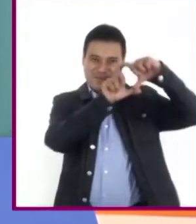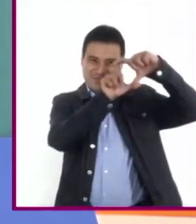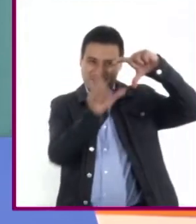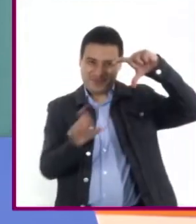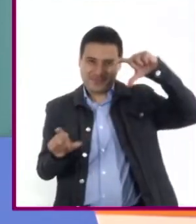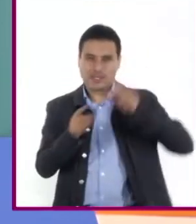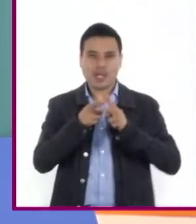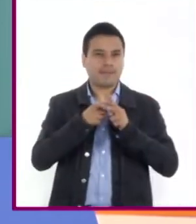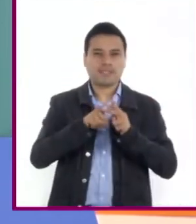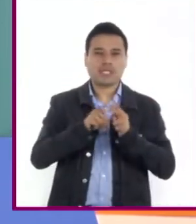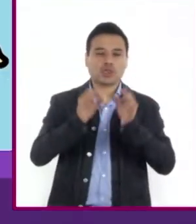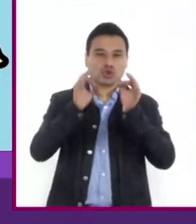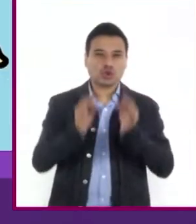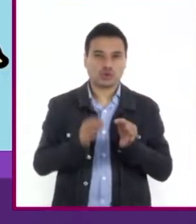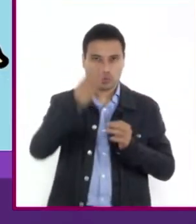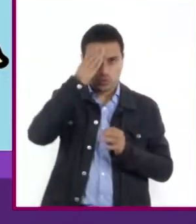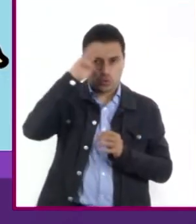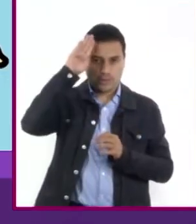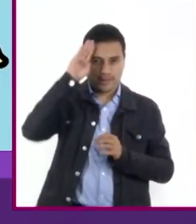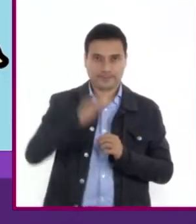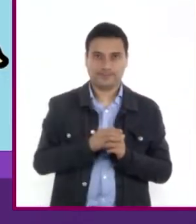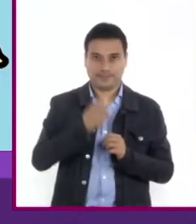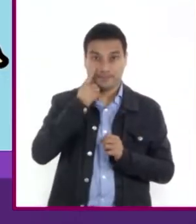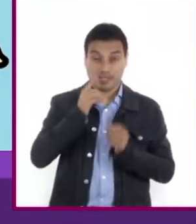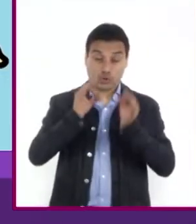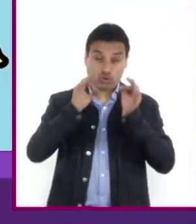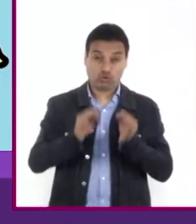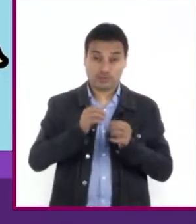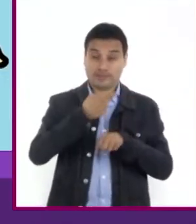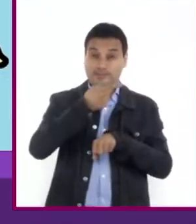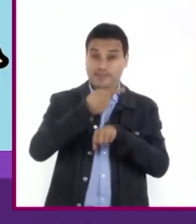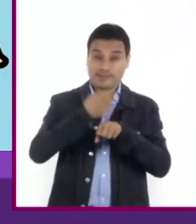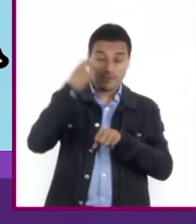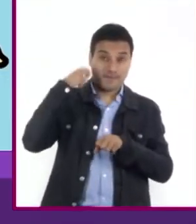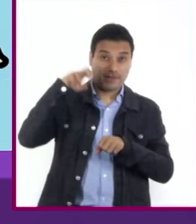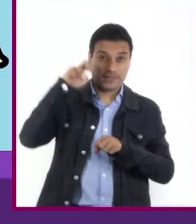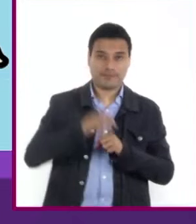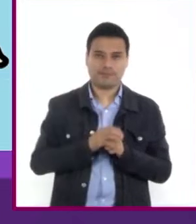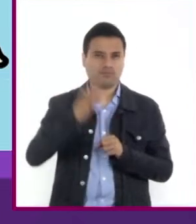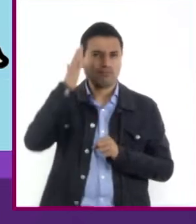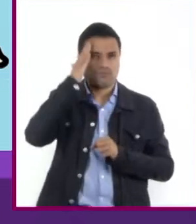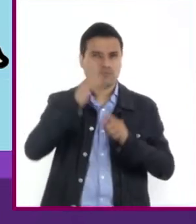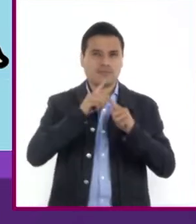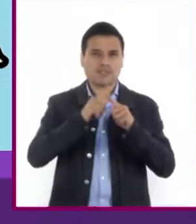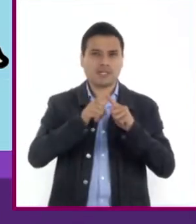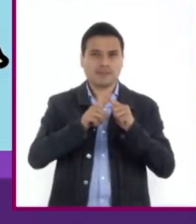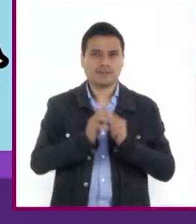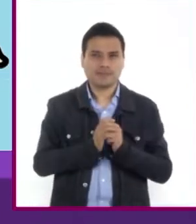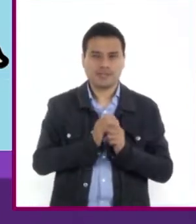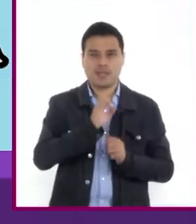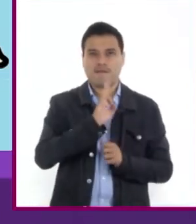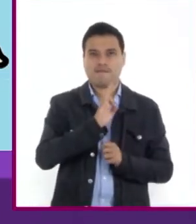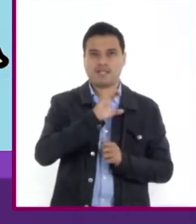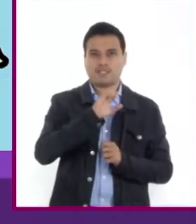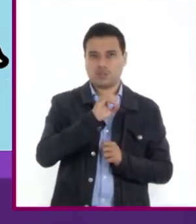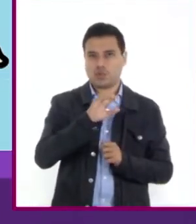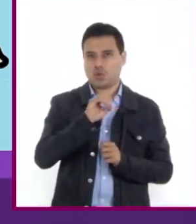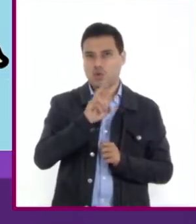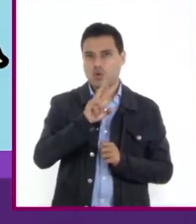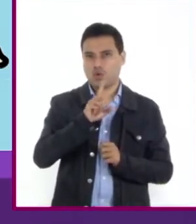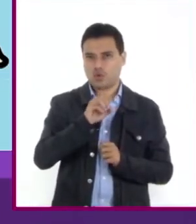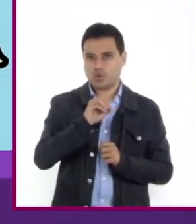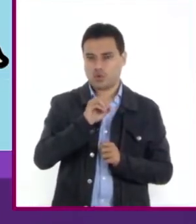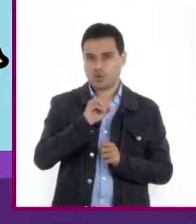Cuba y fueron 3. La primera expedición estuvo encabezada por Francisco Hernández de Córdoba